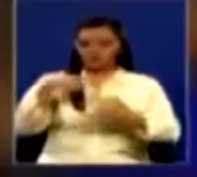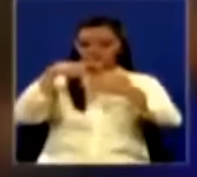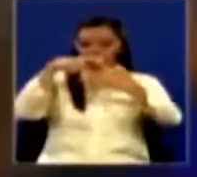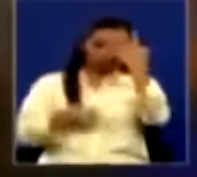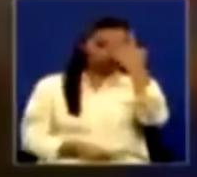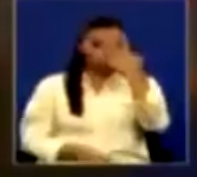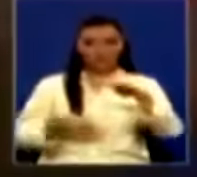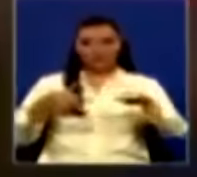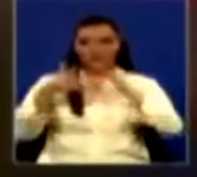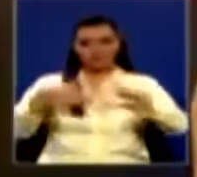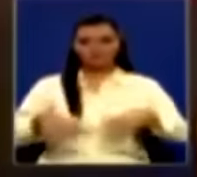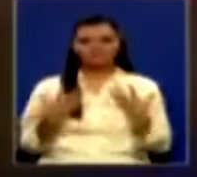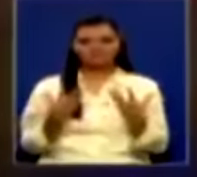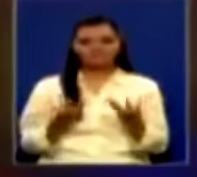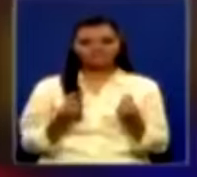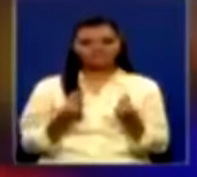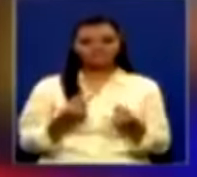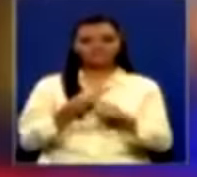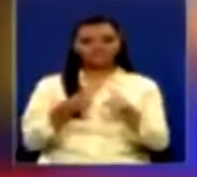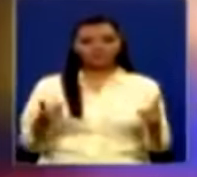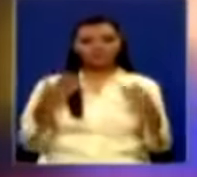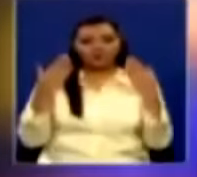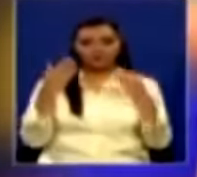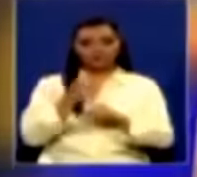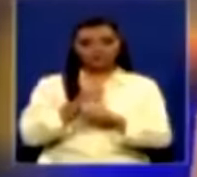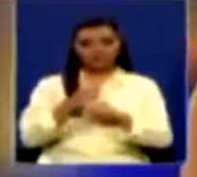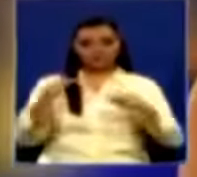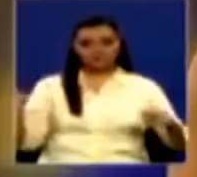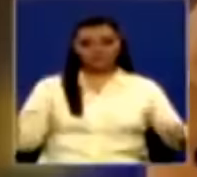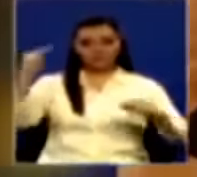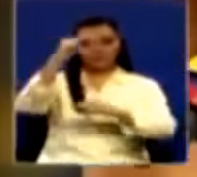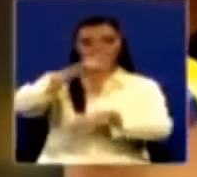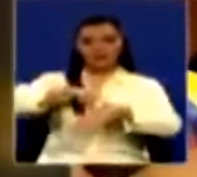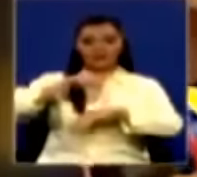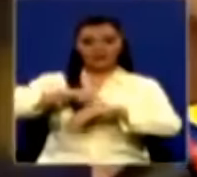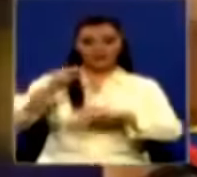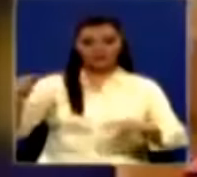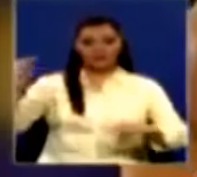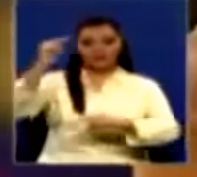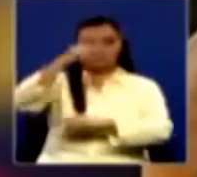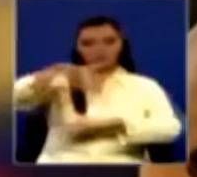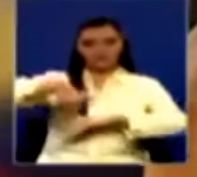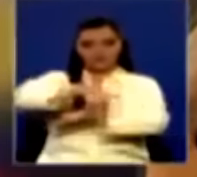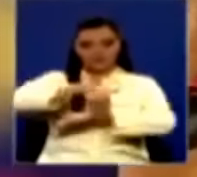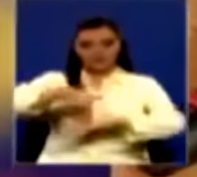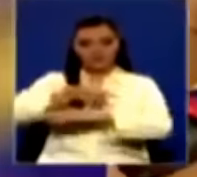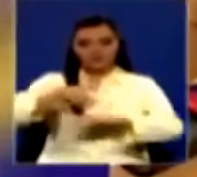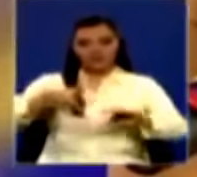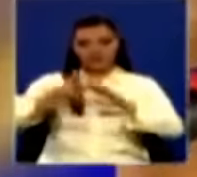austro ecuatoriano. Y esta obra es realmente espectacular, se trata del paso lateral de Quevedo, que es similar o mejor al paso lateral